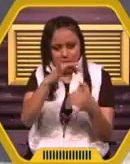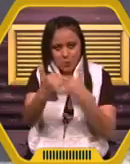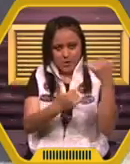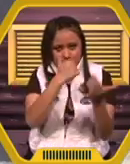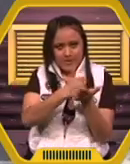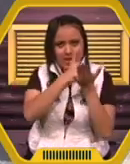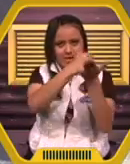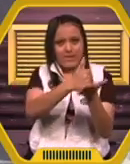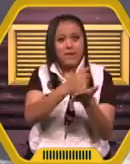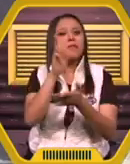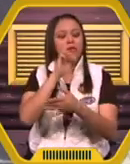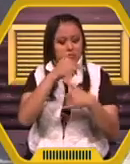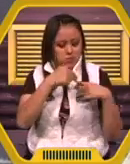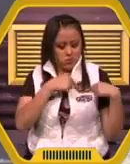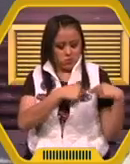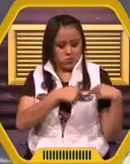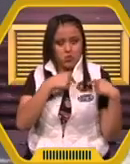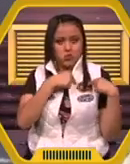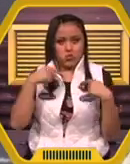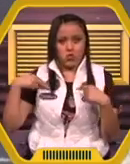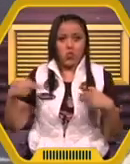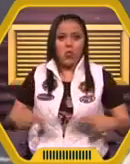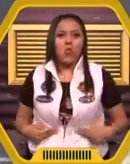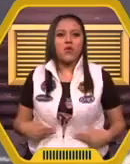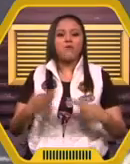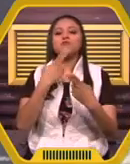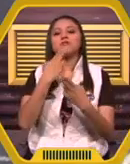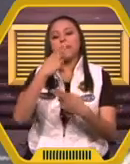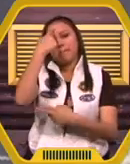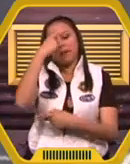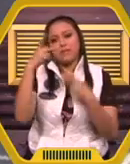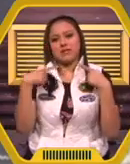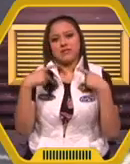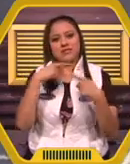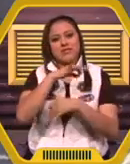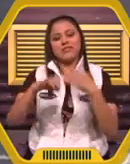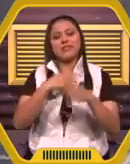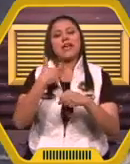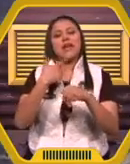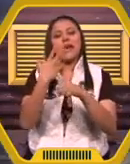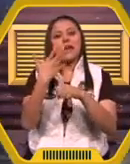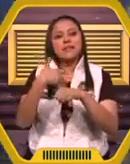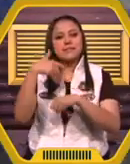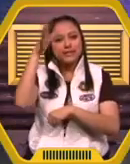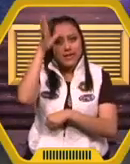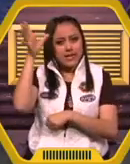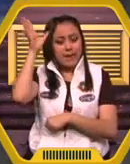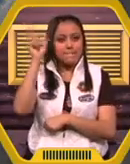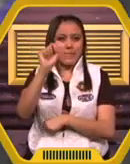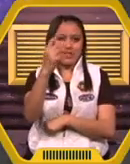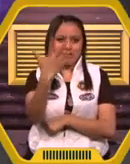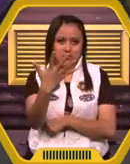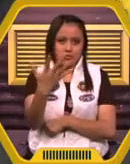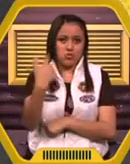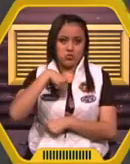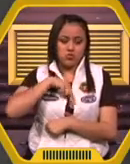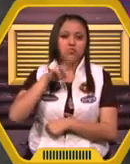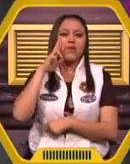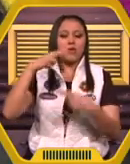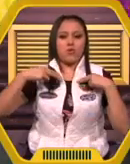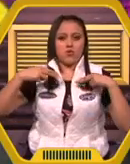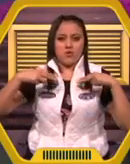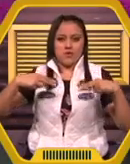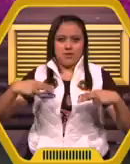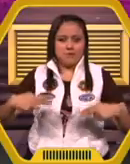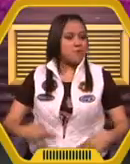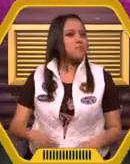donar los parches para los uniformes de toda la tripulación del transbordador Azteca 25. Sus uniformes luzcan de la misma